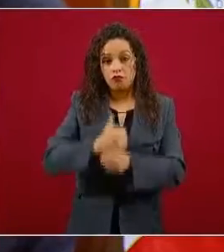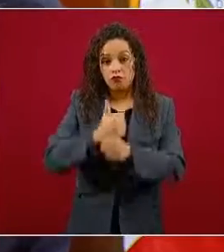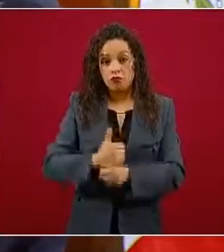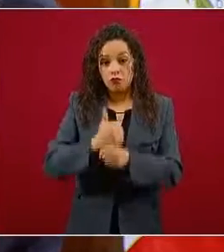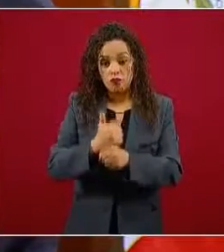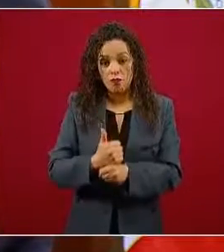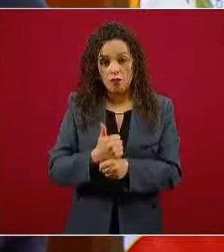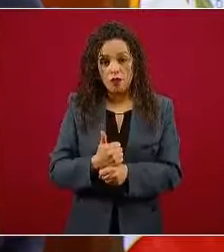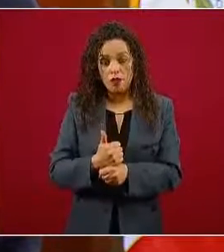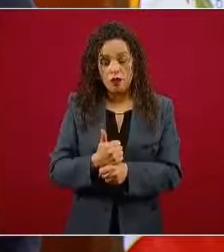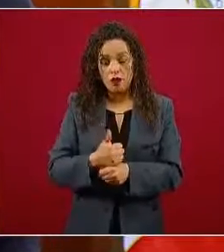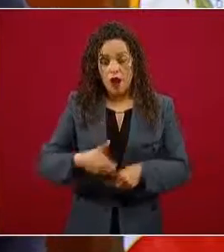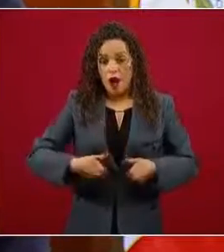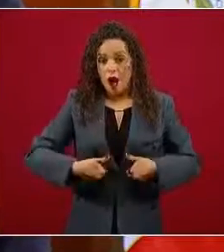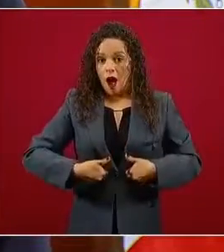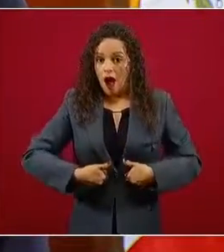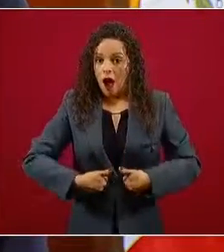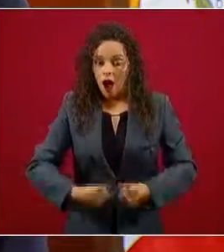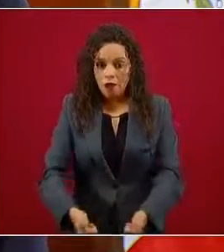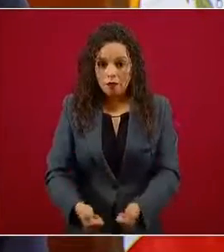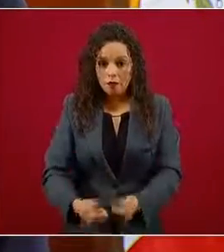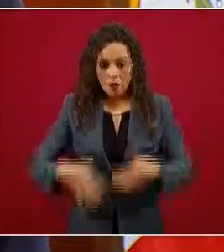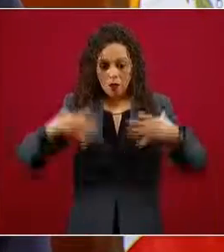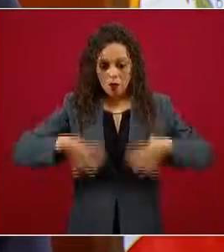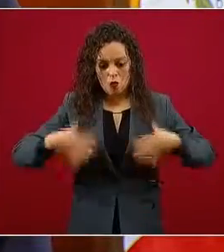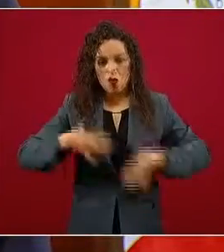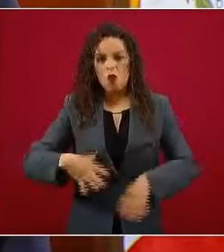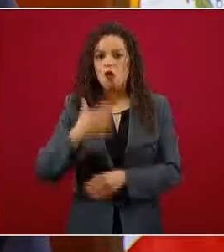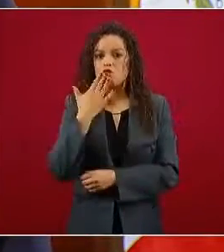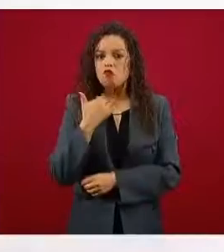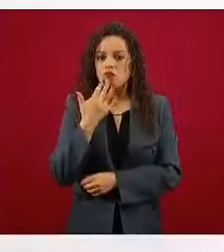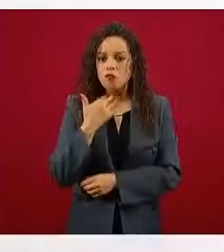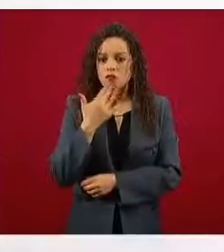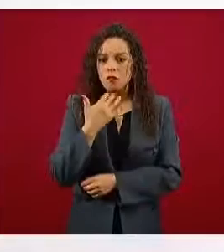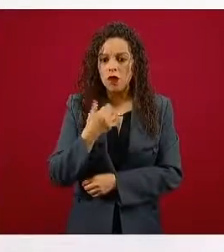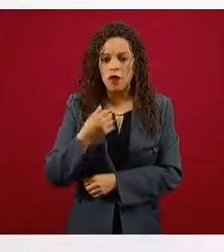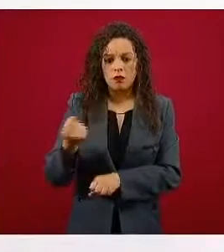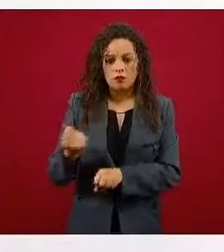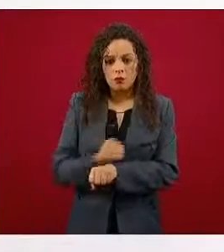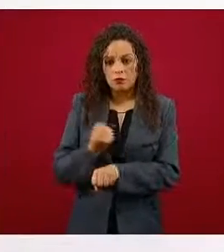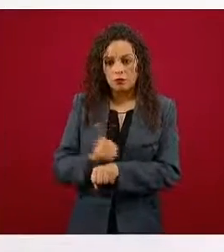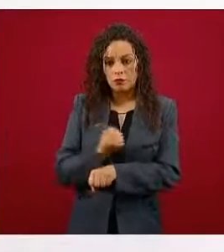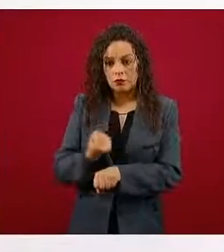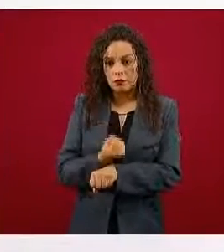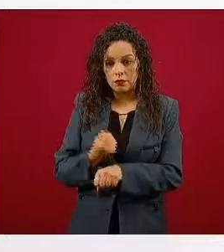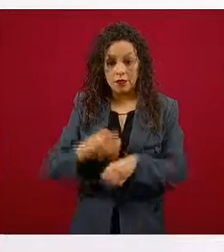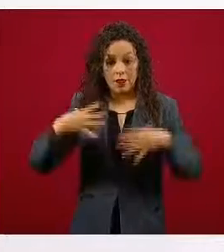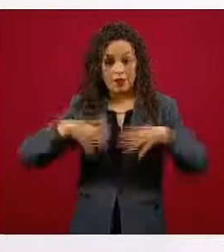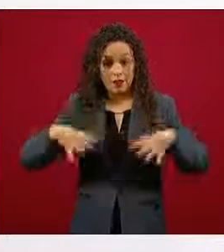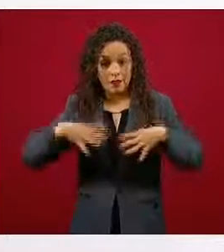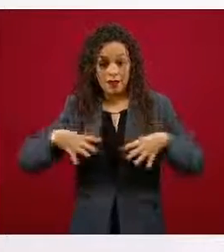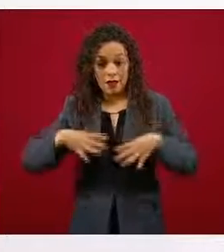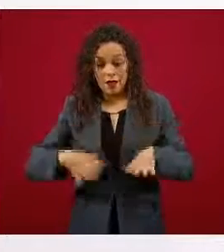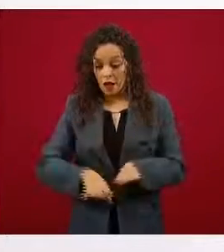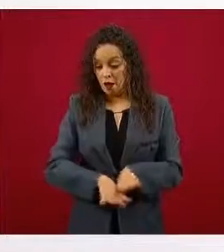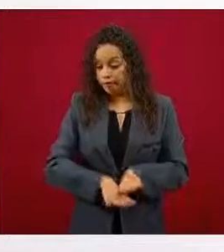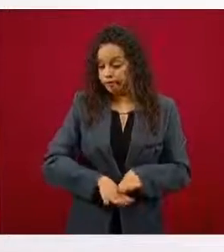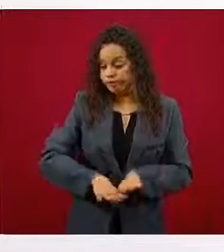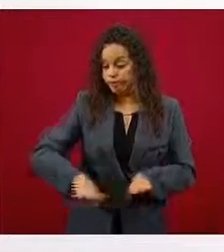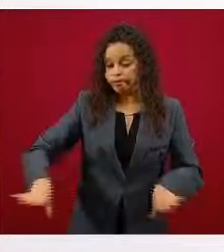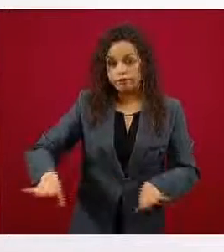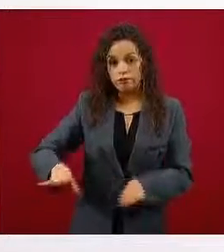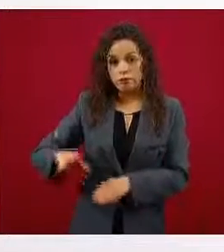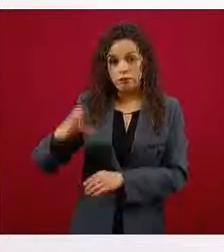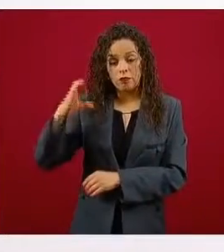desnudez coman menos mal, usen ropa y calzado y dejen de tener petate por